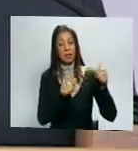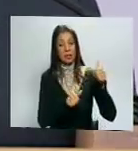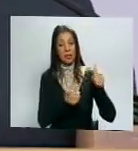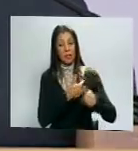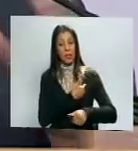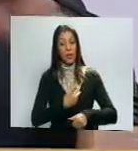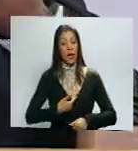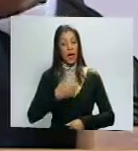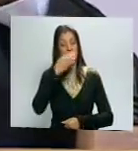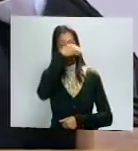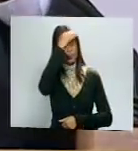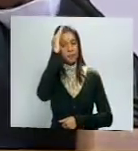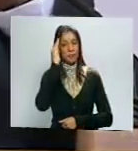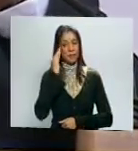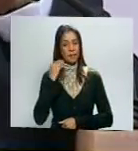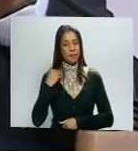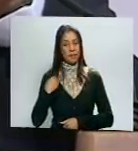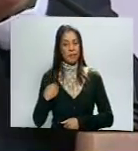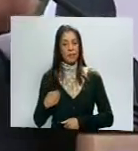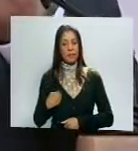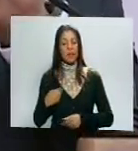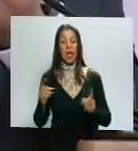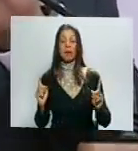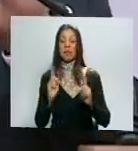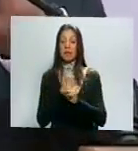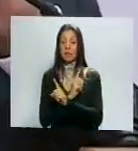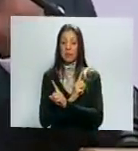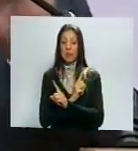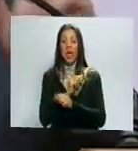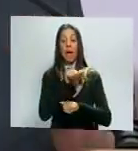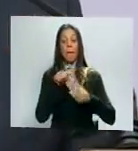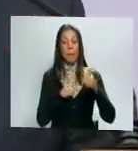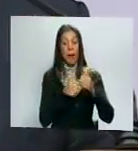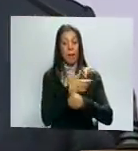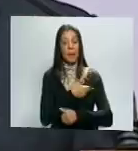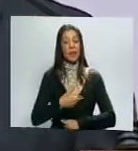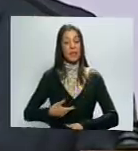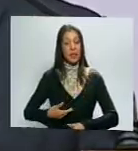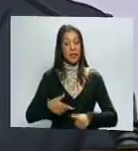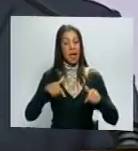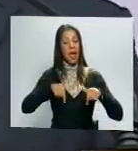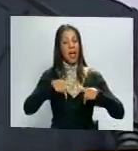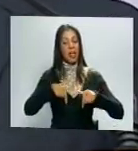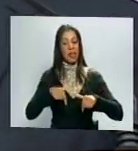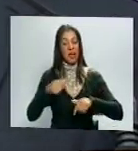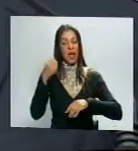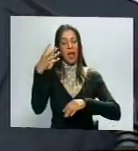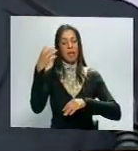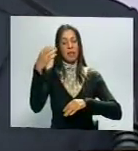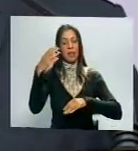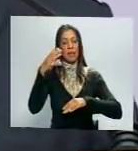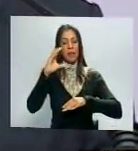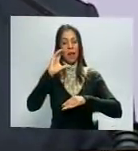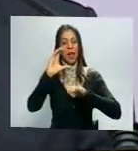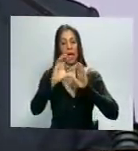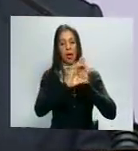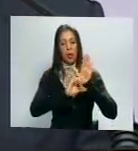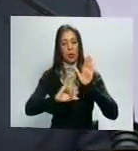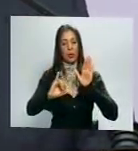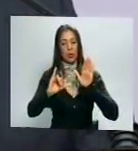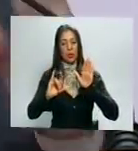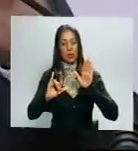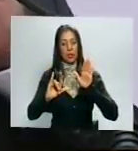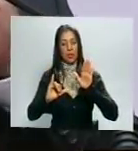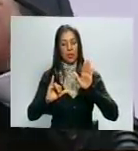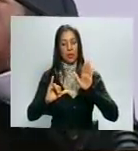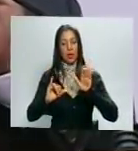que a partir de este momento recibe la primera vicepresidencia de esta soberanísima Asamblea Nacional Constituyente,